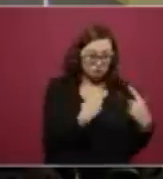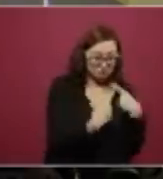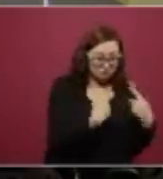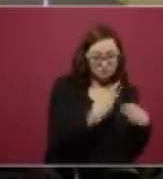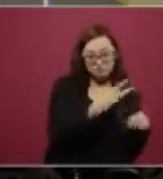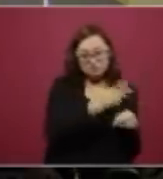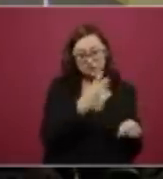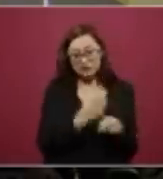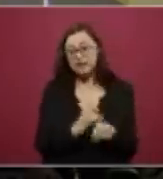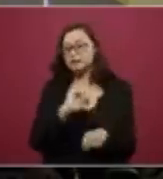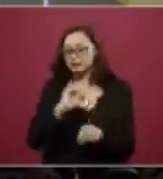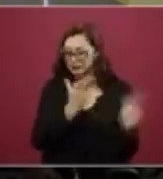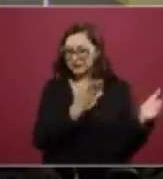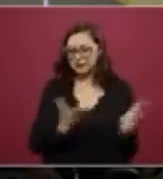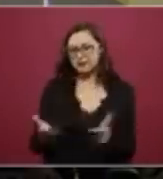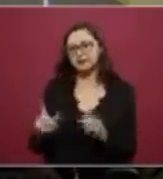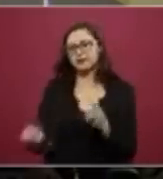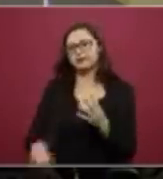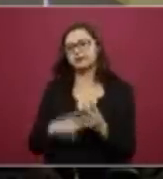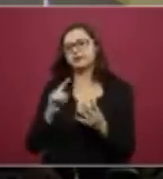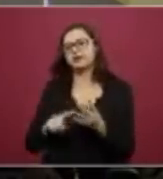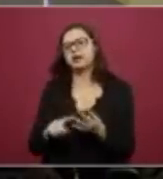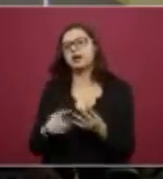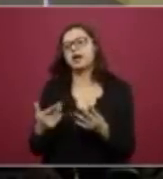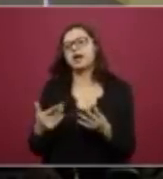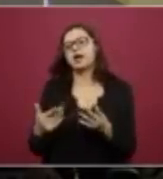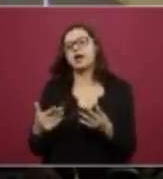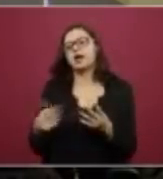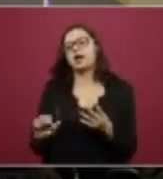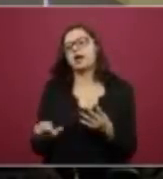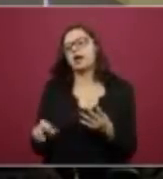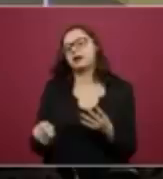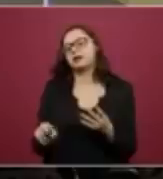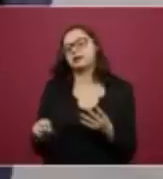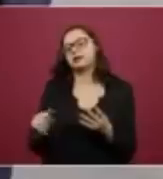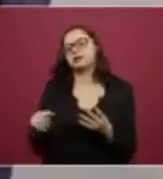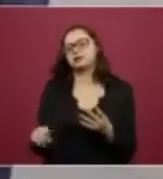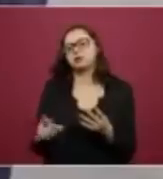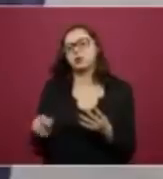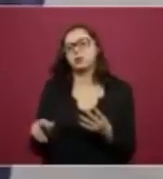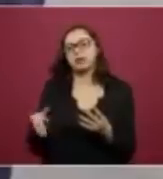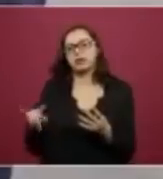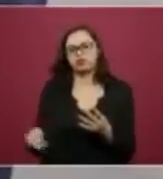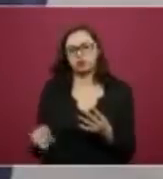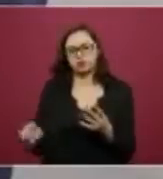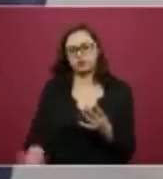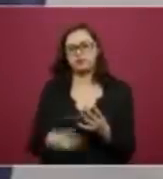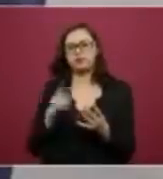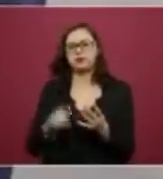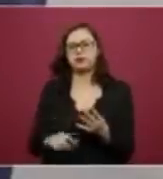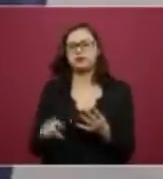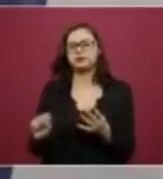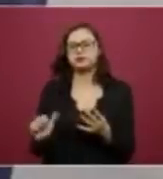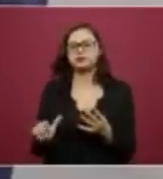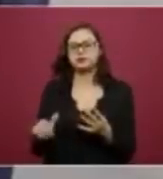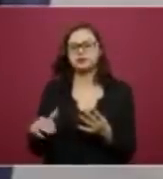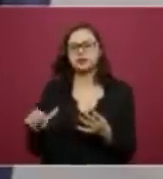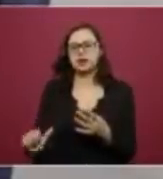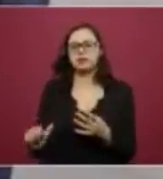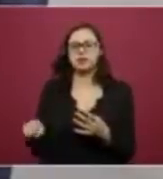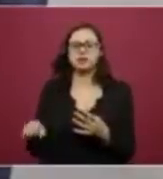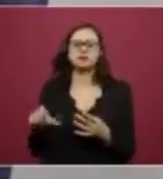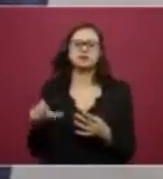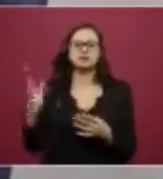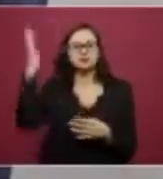Ernesto Prieto, director general de la Lotería Nacional, y Salma Jalife, subsecretaria de la Secretaría de Comunicaciones